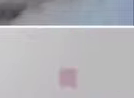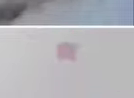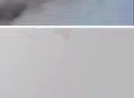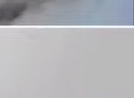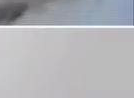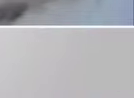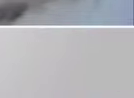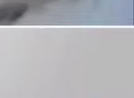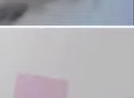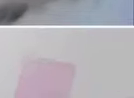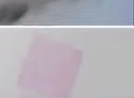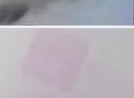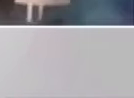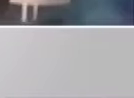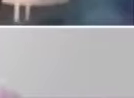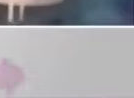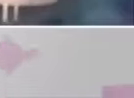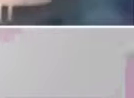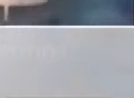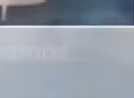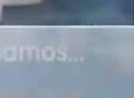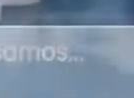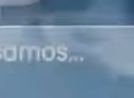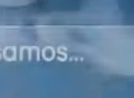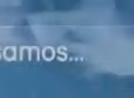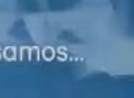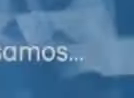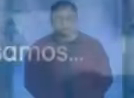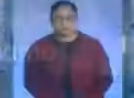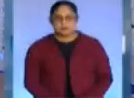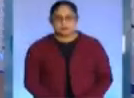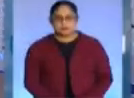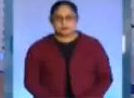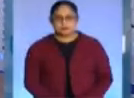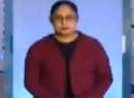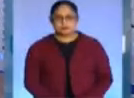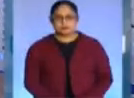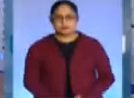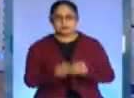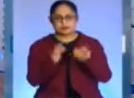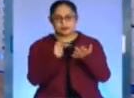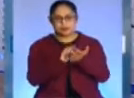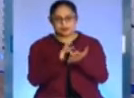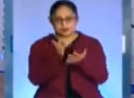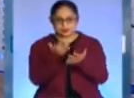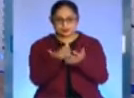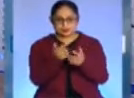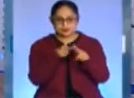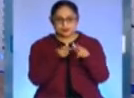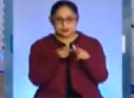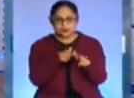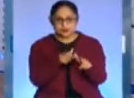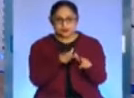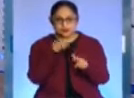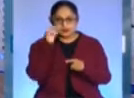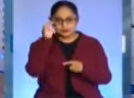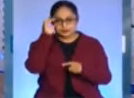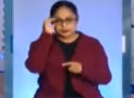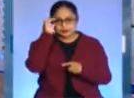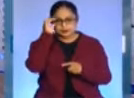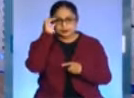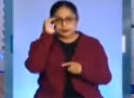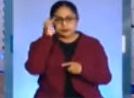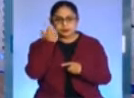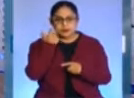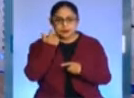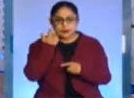del ayer que nos genera recuerdos. Todos los viernes a las 9 de la noche. Gracias por continuar con nosotros con la intención de